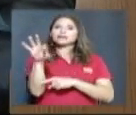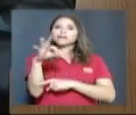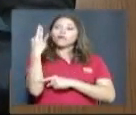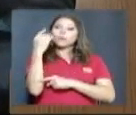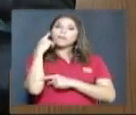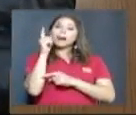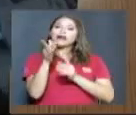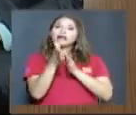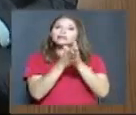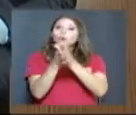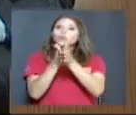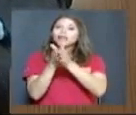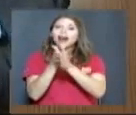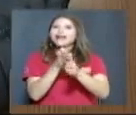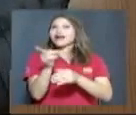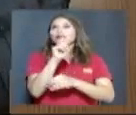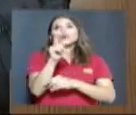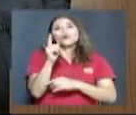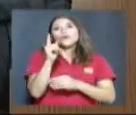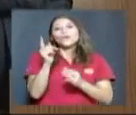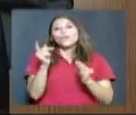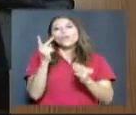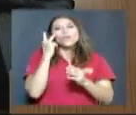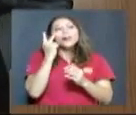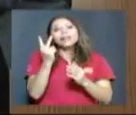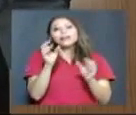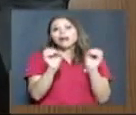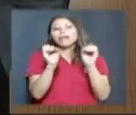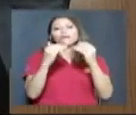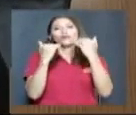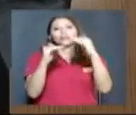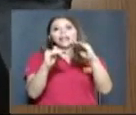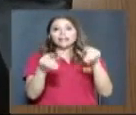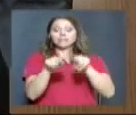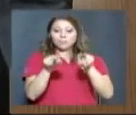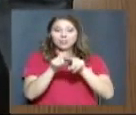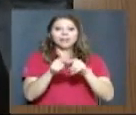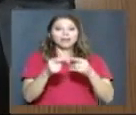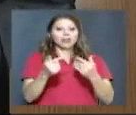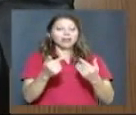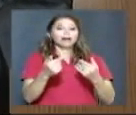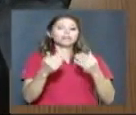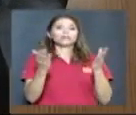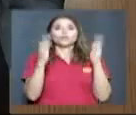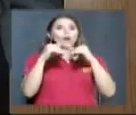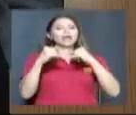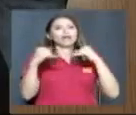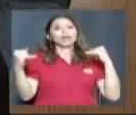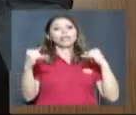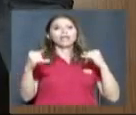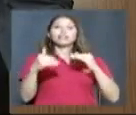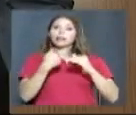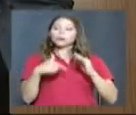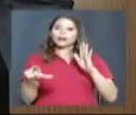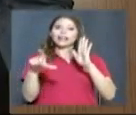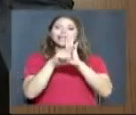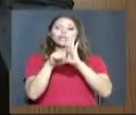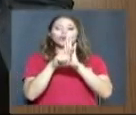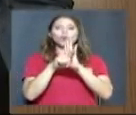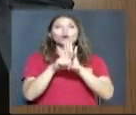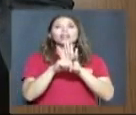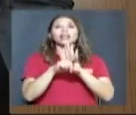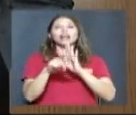conoce fronteras. Entonces también tenemos legislaciones, ¿verdad?, internacionales, que por ejemplo tenemos el ITU, que es el Instituto